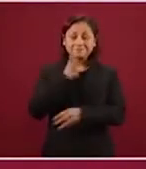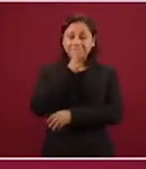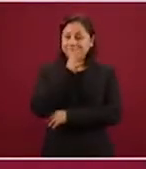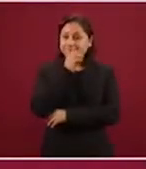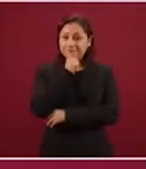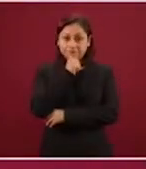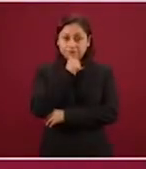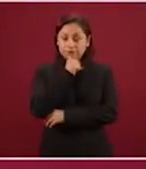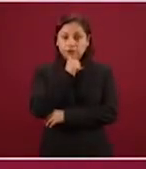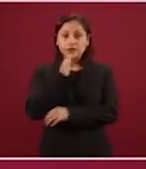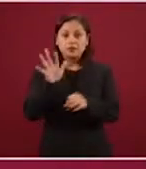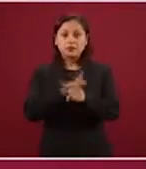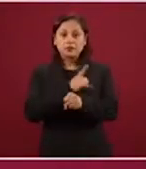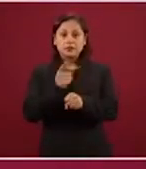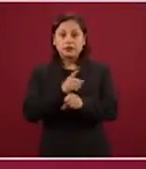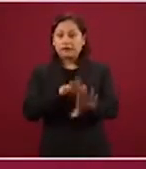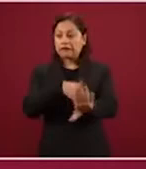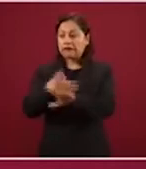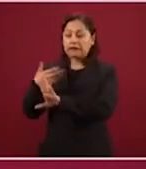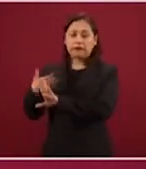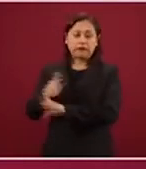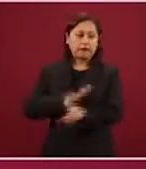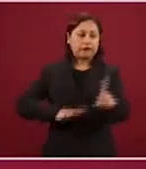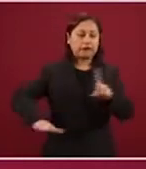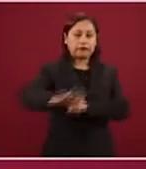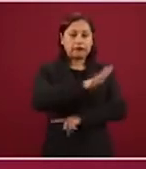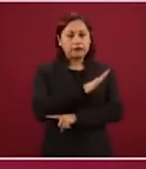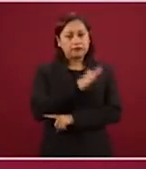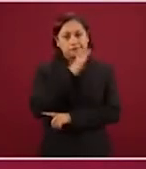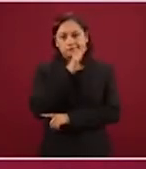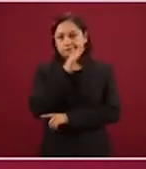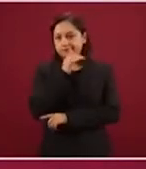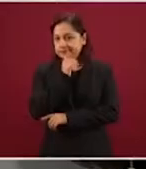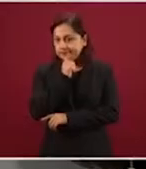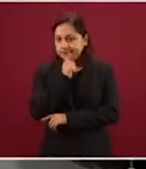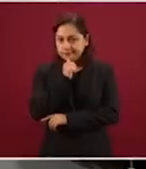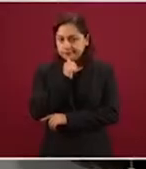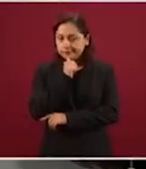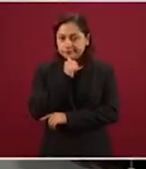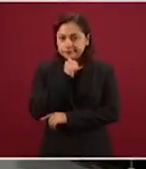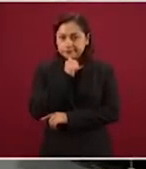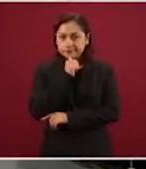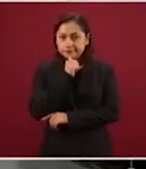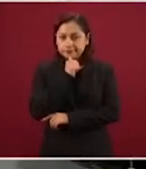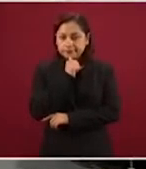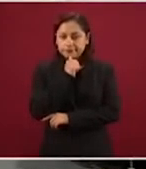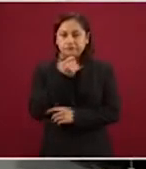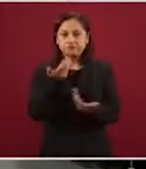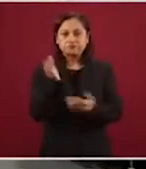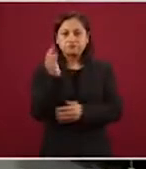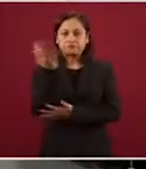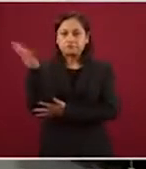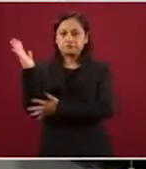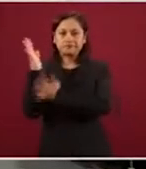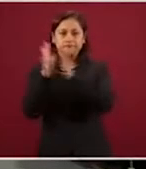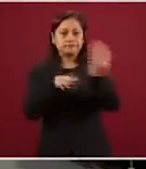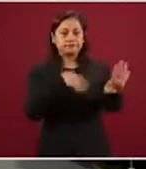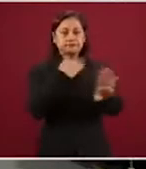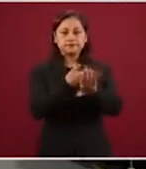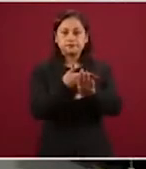la destrucción del territorio, de la afectación al medio ambiente.